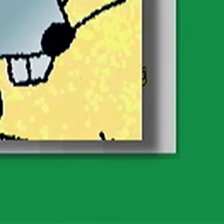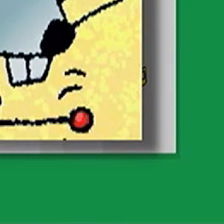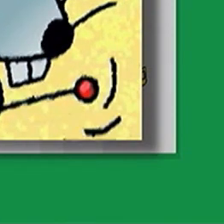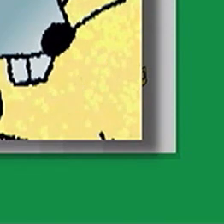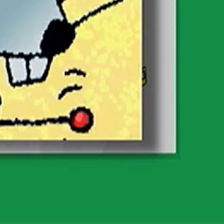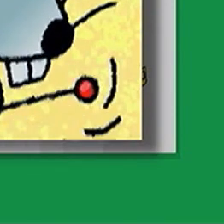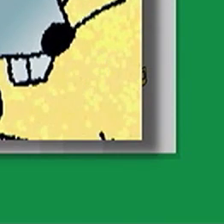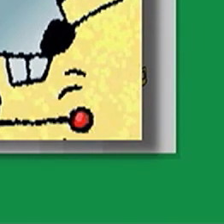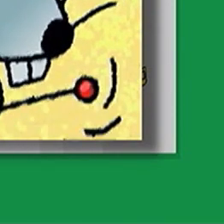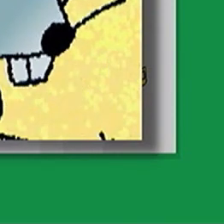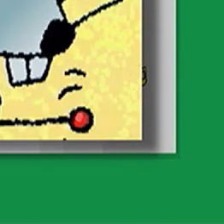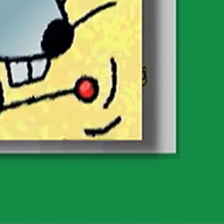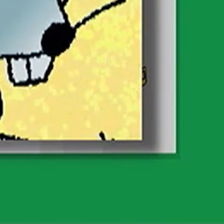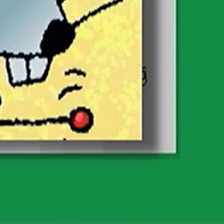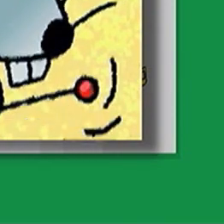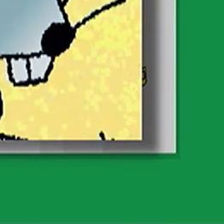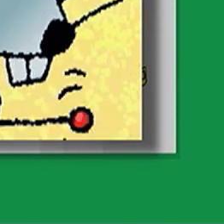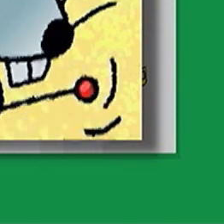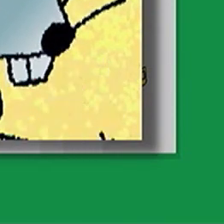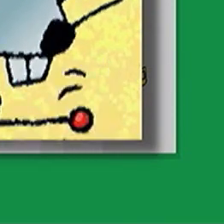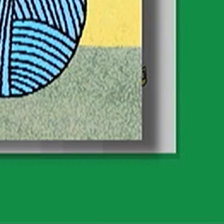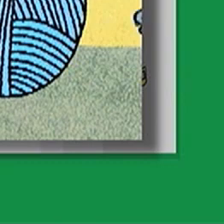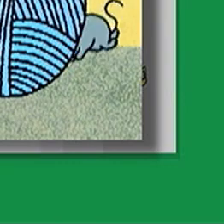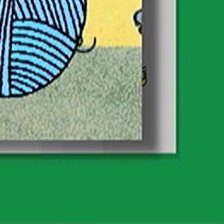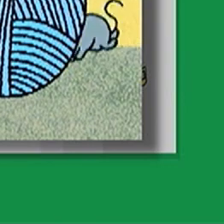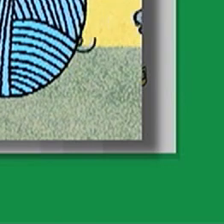fundamentositos. La mamá ratica